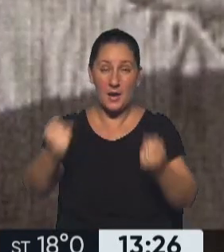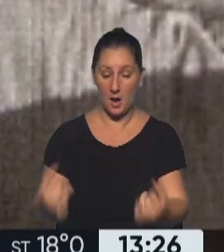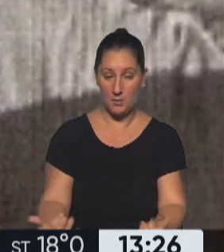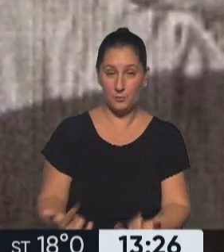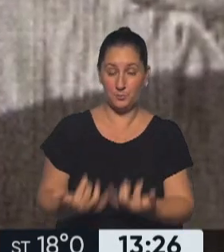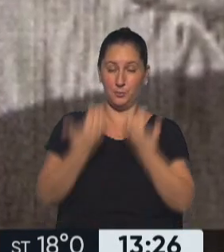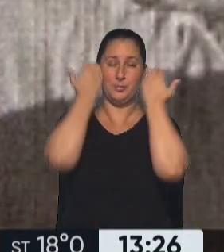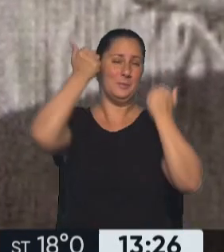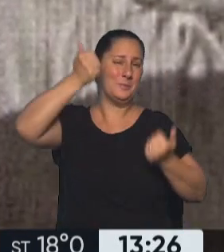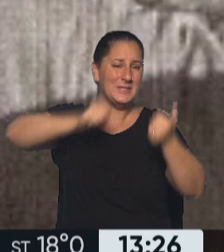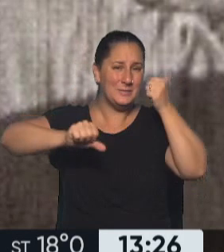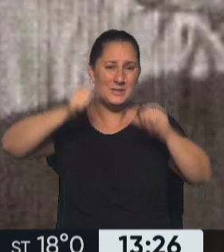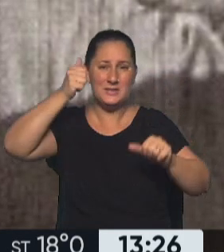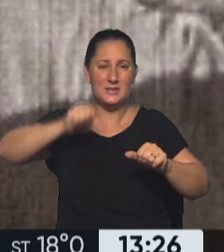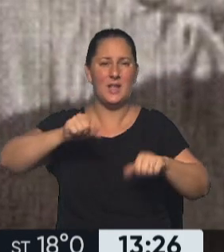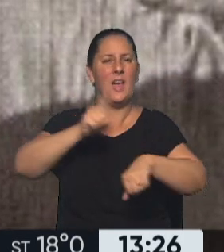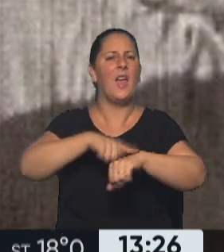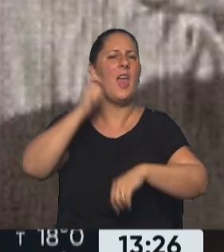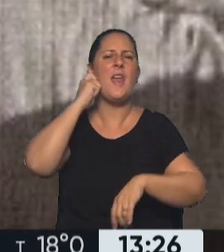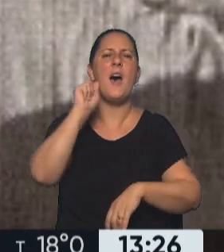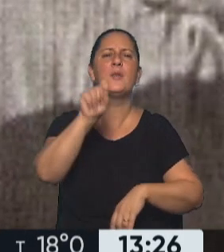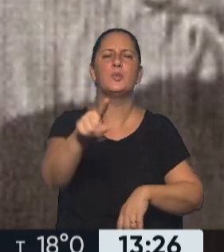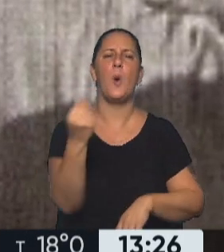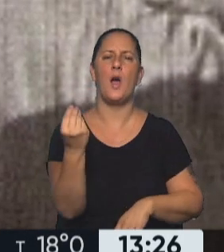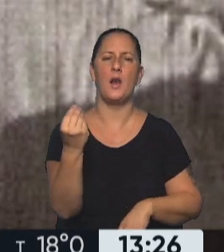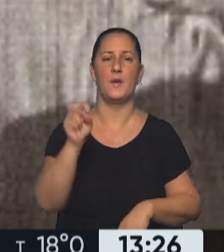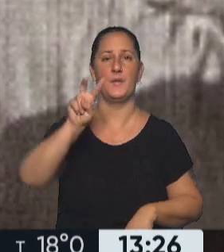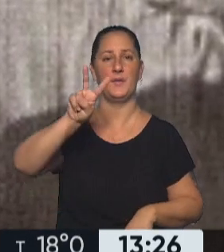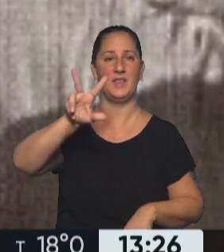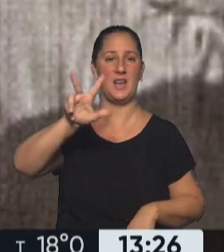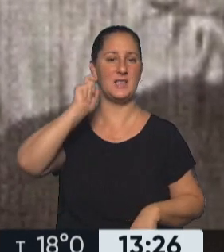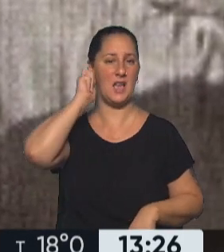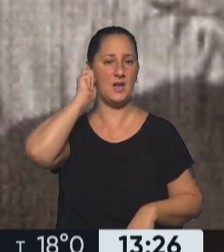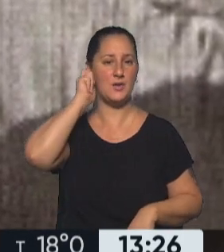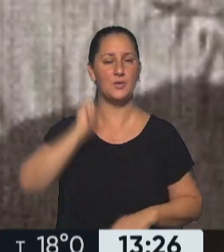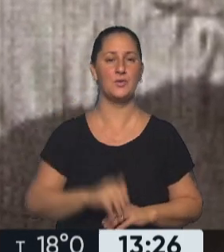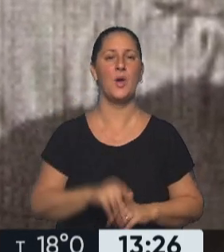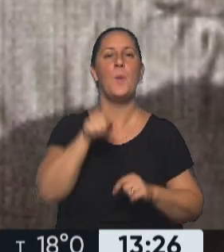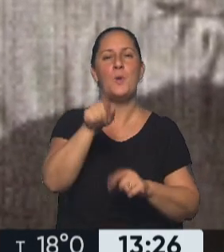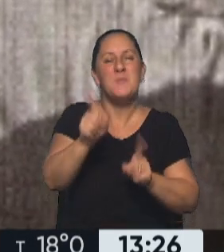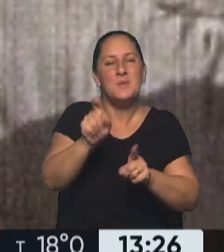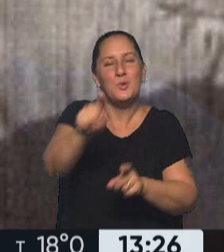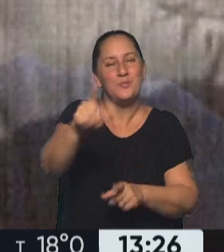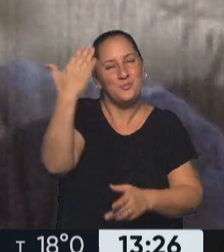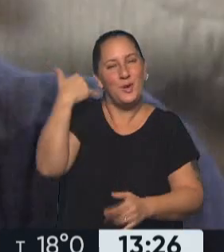cara. ¿Tenías qué edad en esa época, Beto? 23. ¿Qué le dirías al de 23?